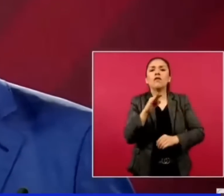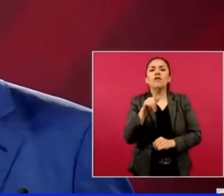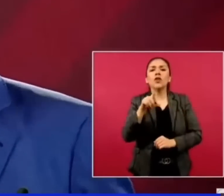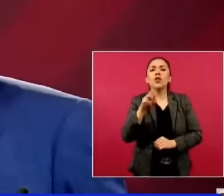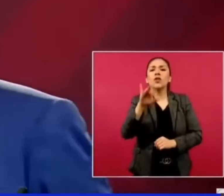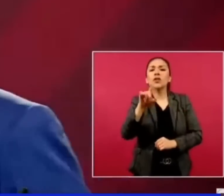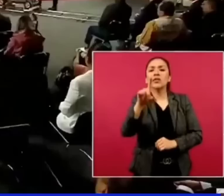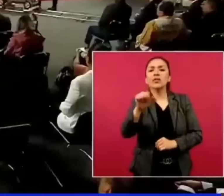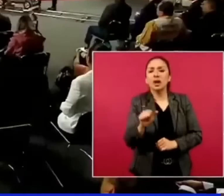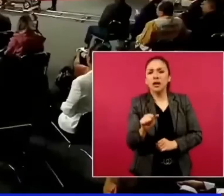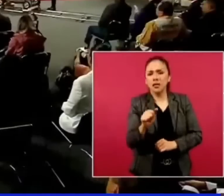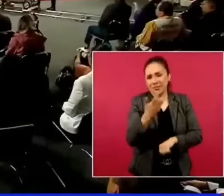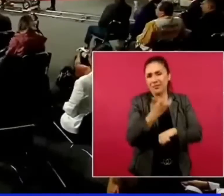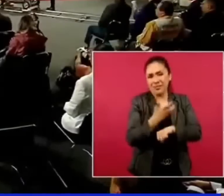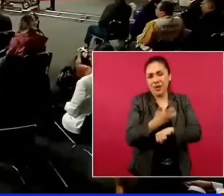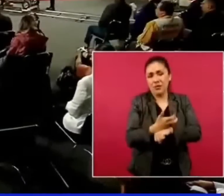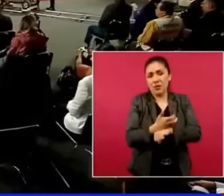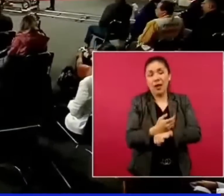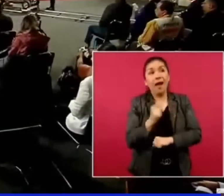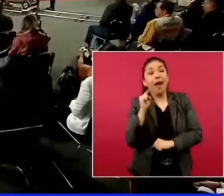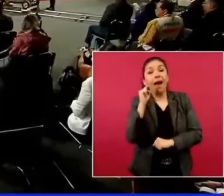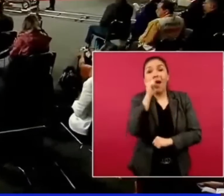y se compraron